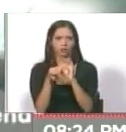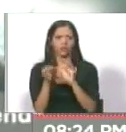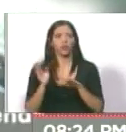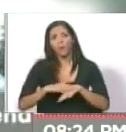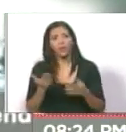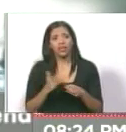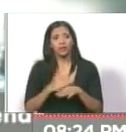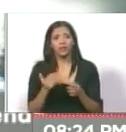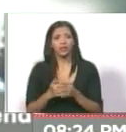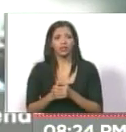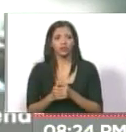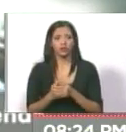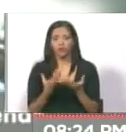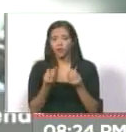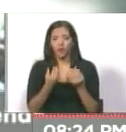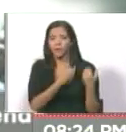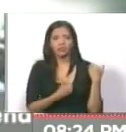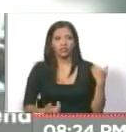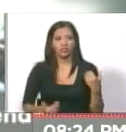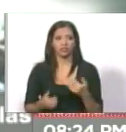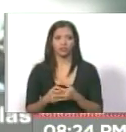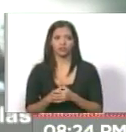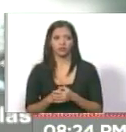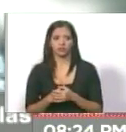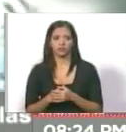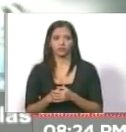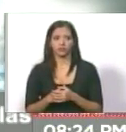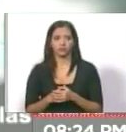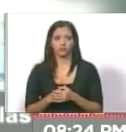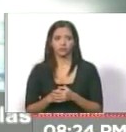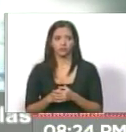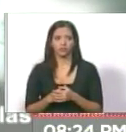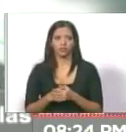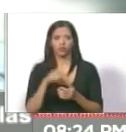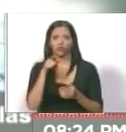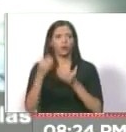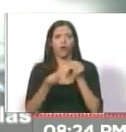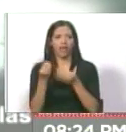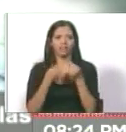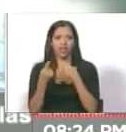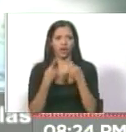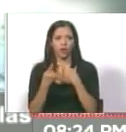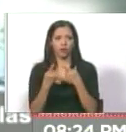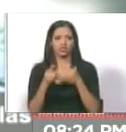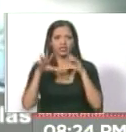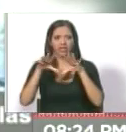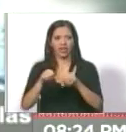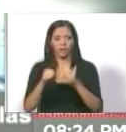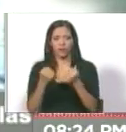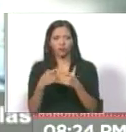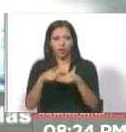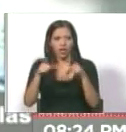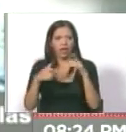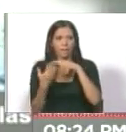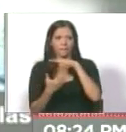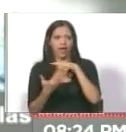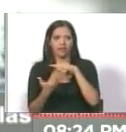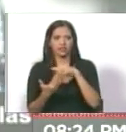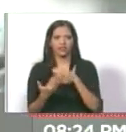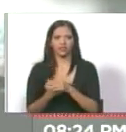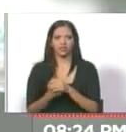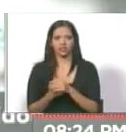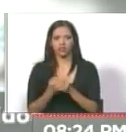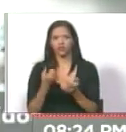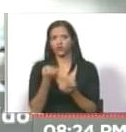este es un país presidencialista. Claro. ¿Qué? Tú no haces la coña, agarramos todas las bases y todas las bases. ¿Qué pasa? Si yo te agarro un número 1, se